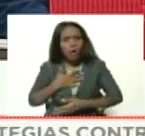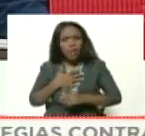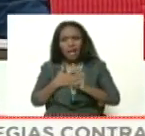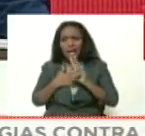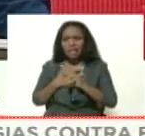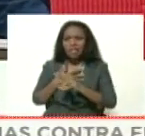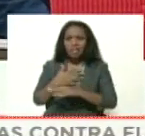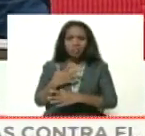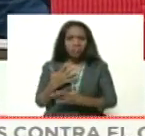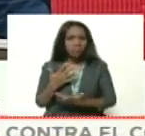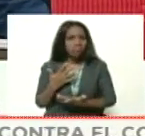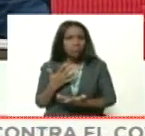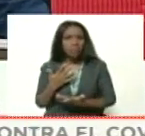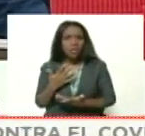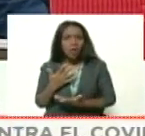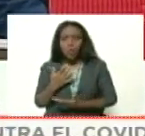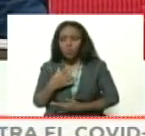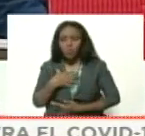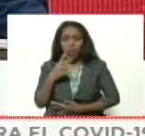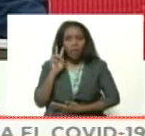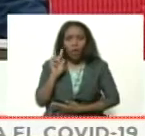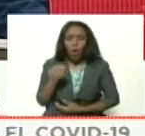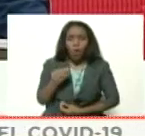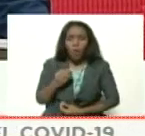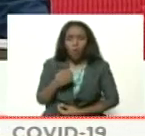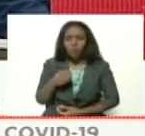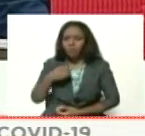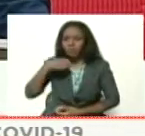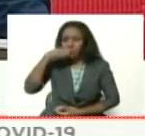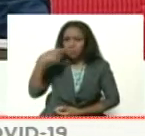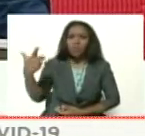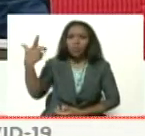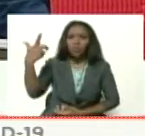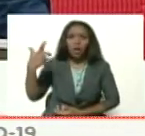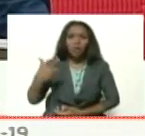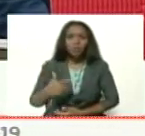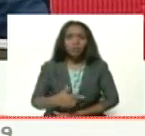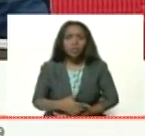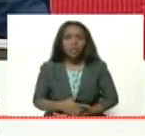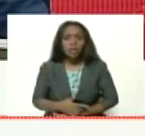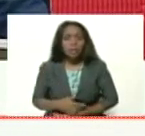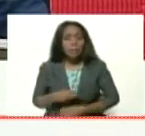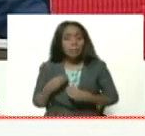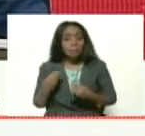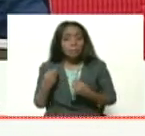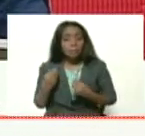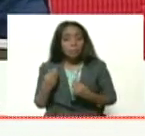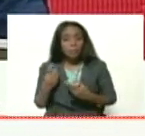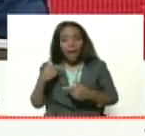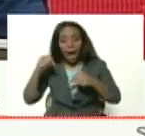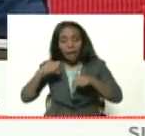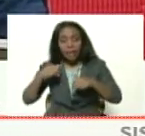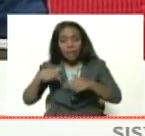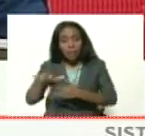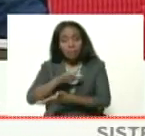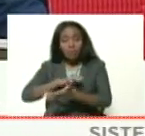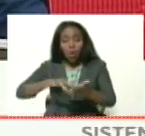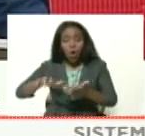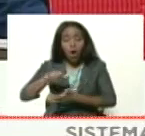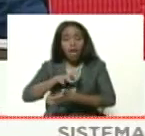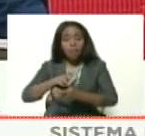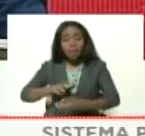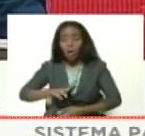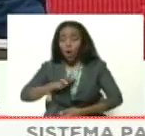miserable, cómo se puede ser tan basura para, en medio de este